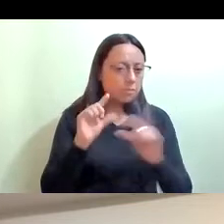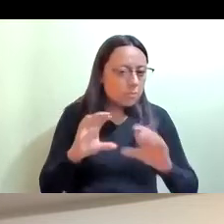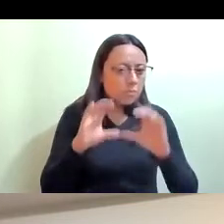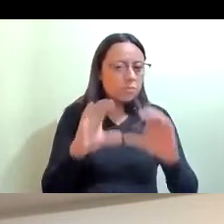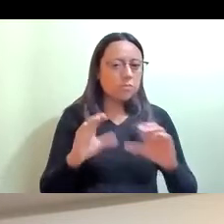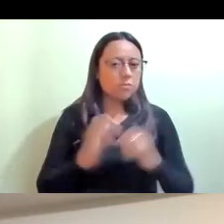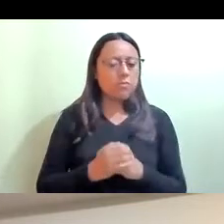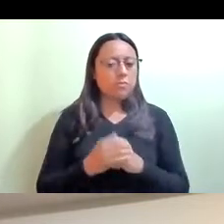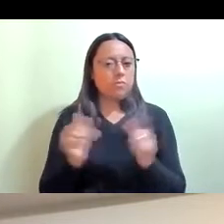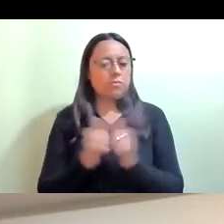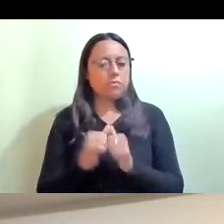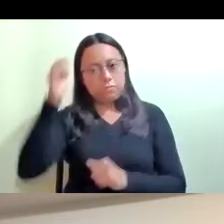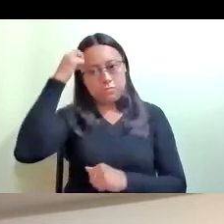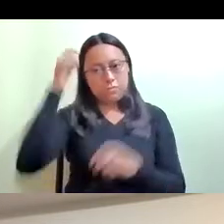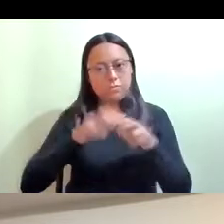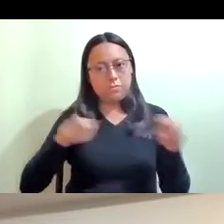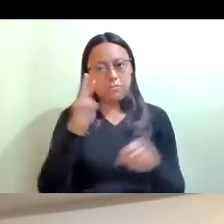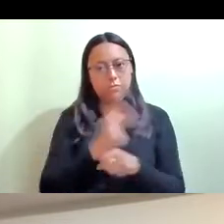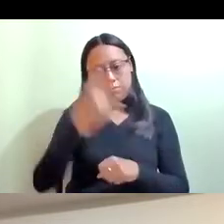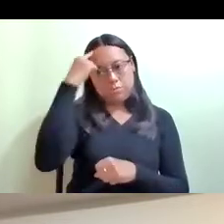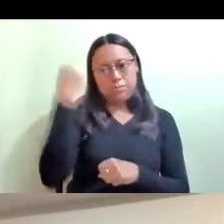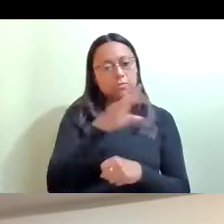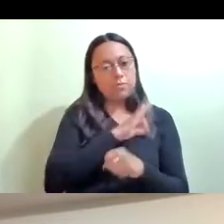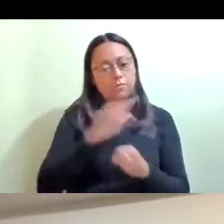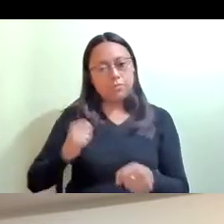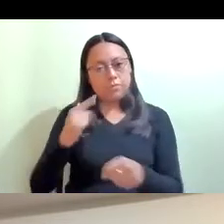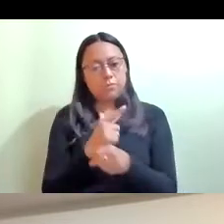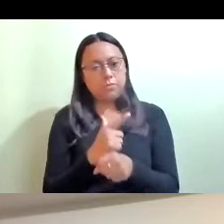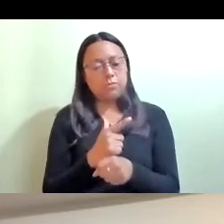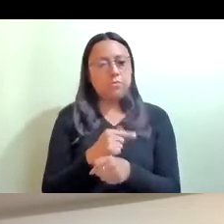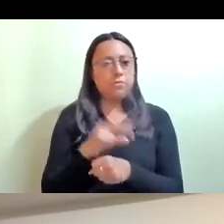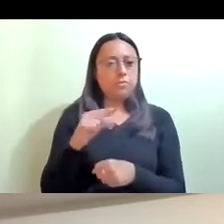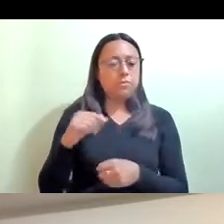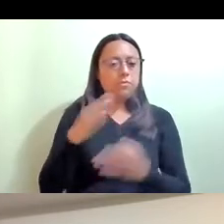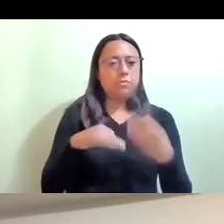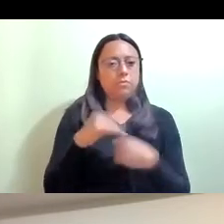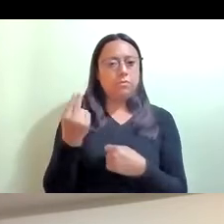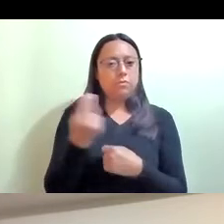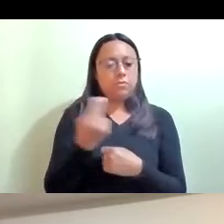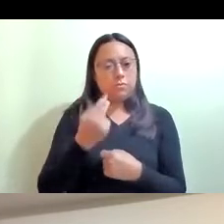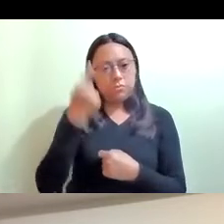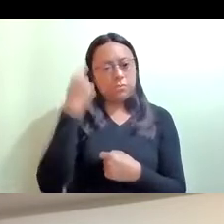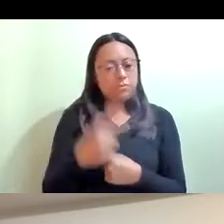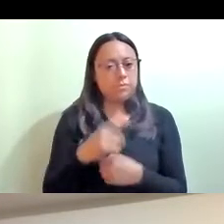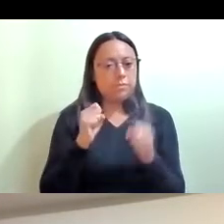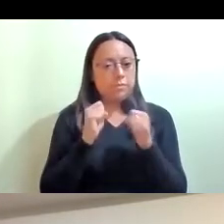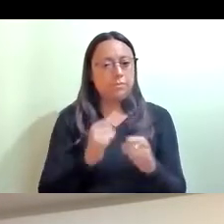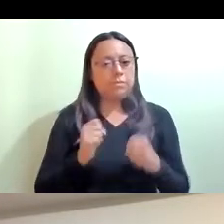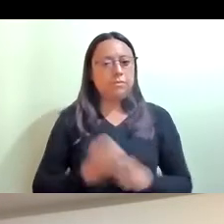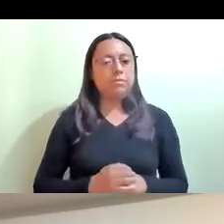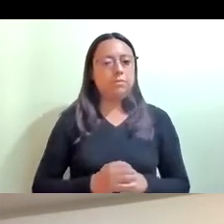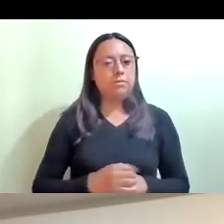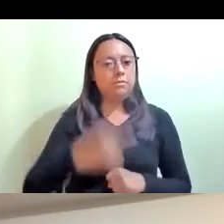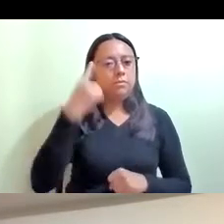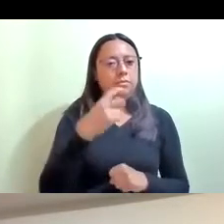con servicios parlamentarios para encontrar el camino que nos dé mayores seguridades por lo que hace a la legalidad de este